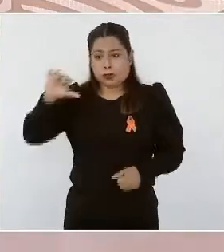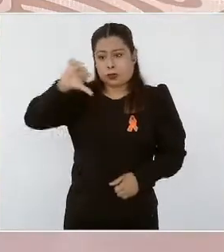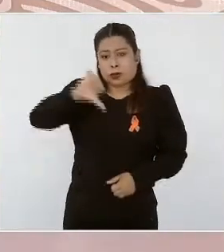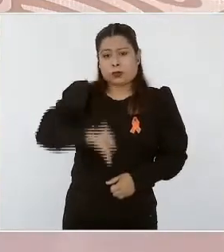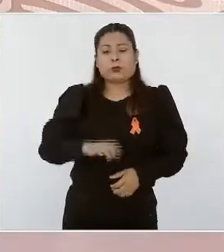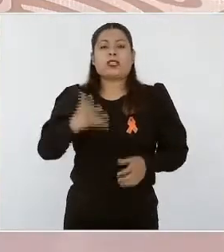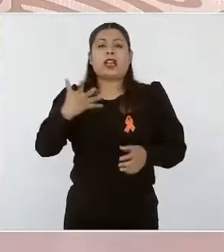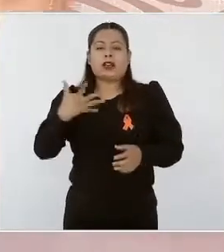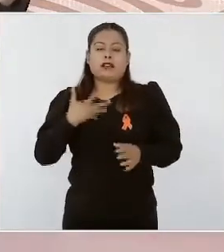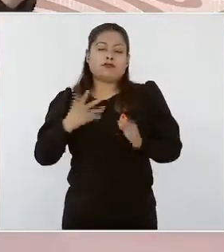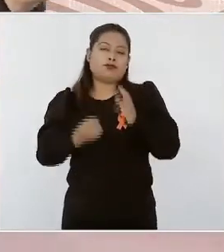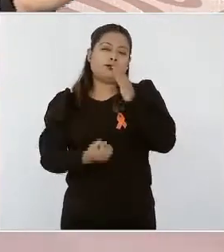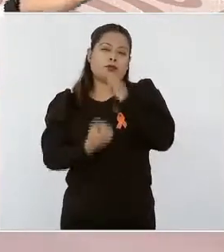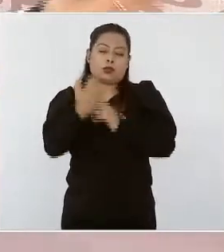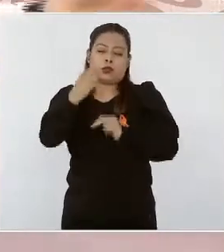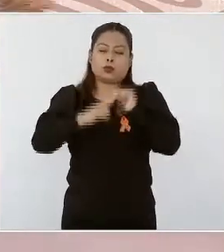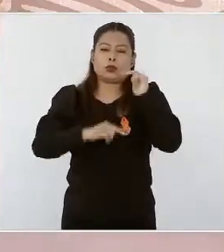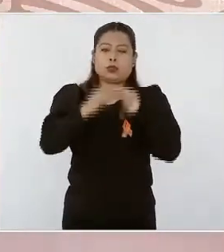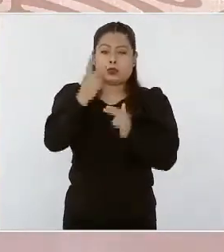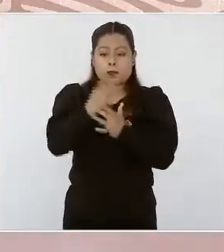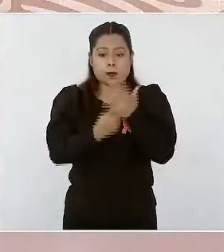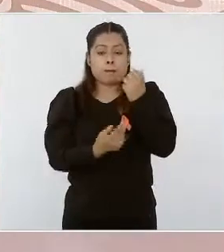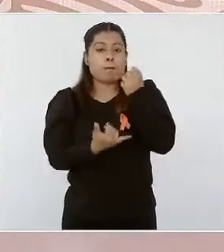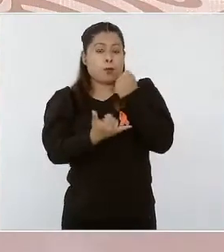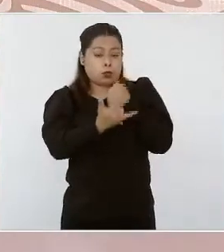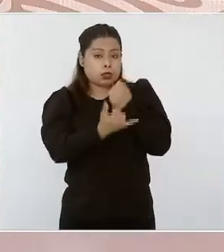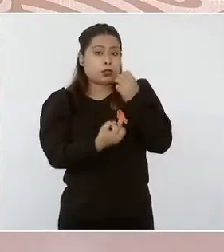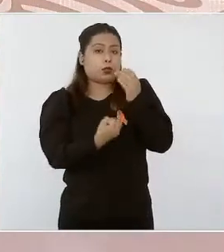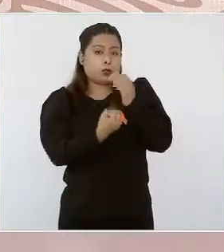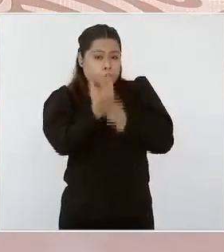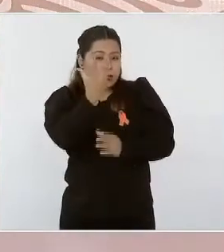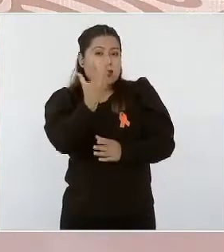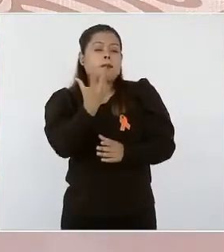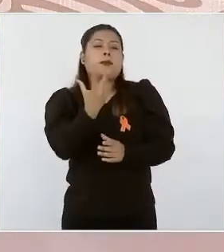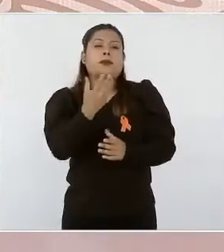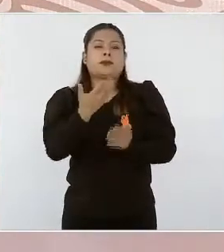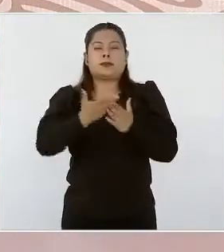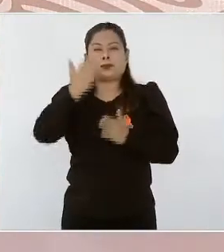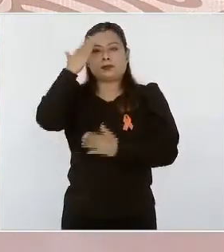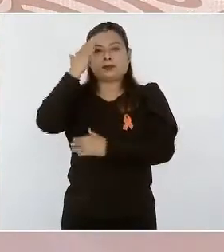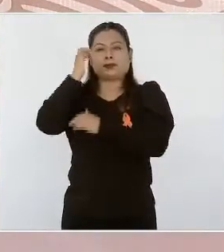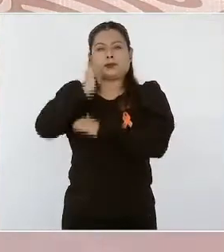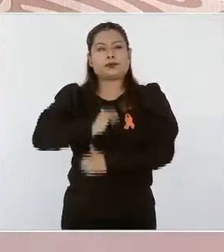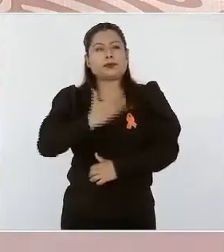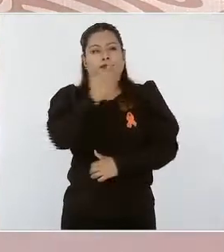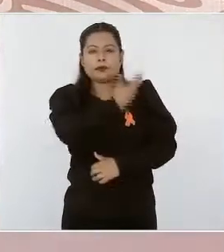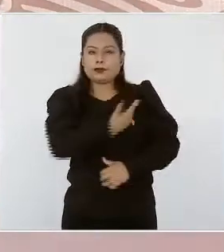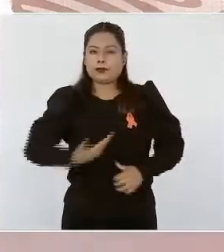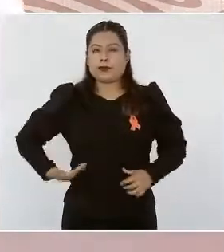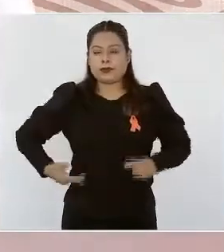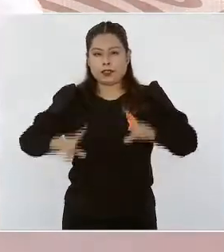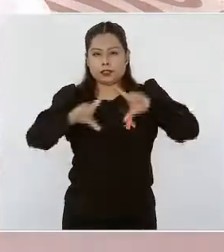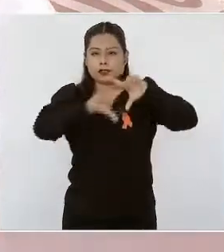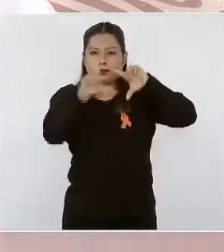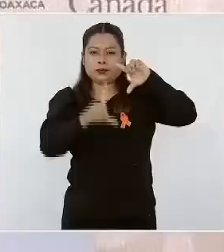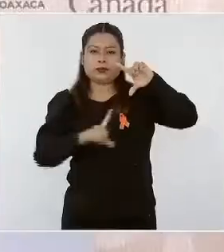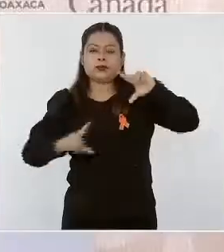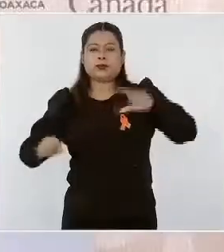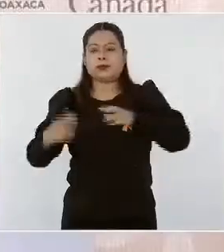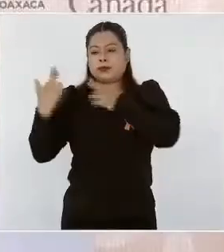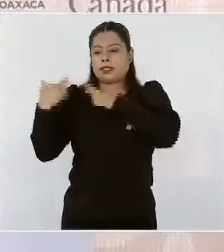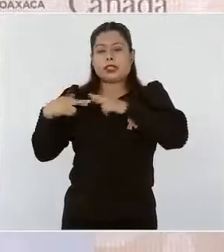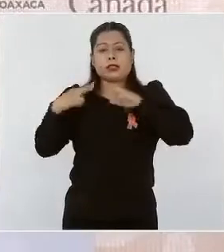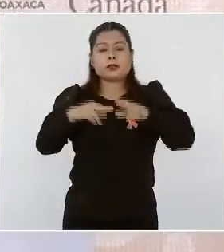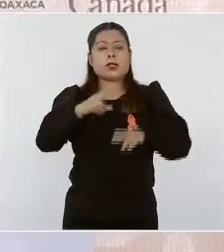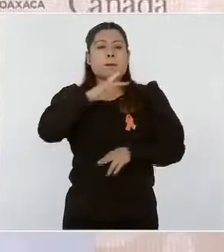hay reconstrucción y hay un proyecto interoceánico que hoy encabeza el presidente de la República y que